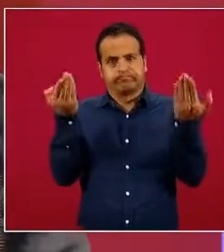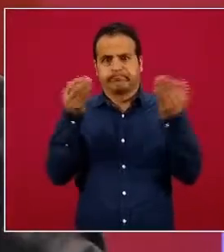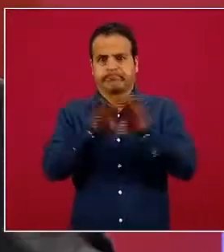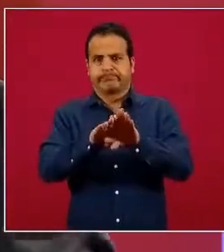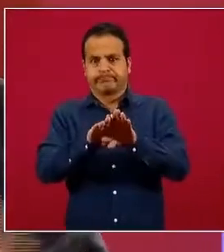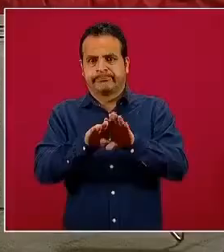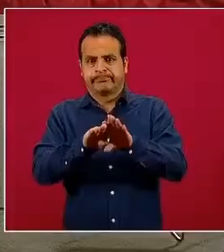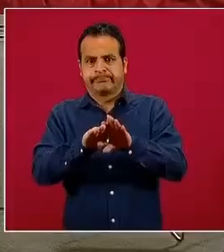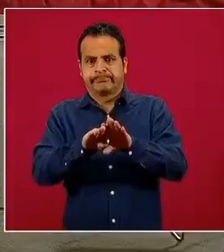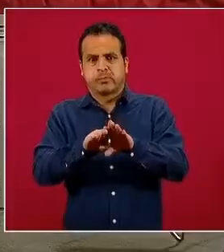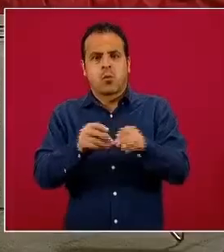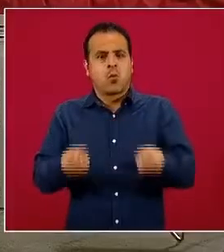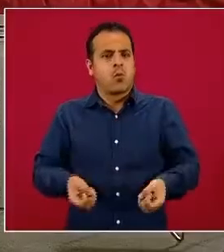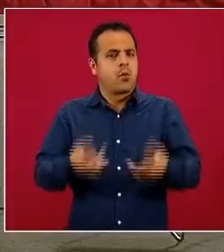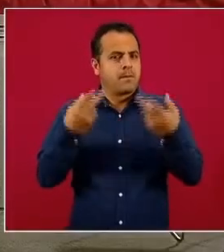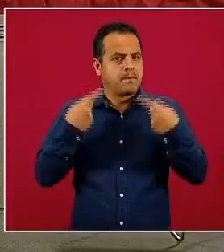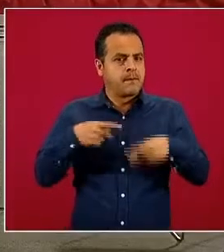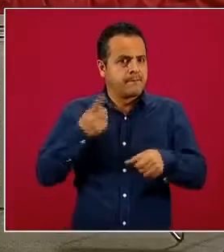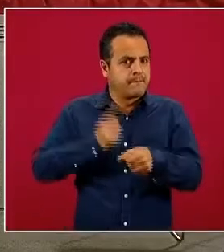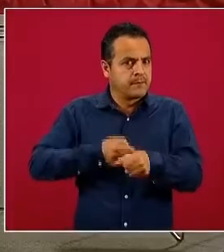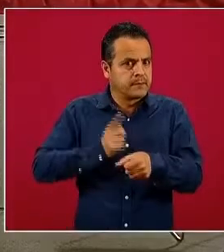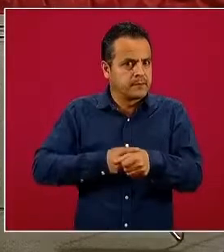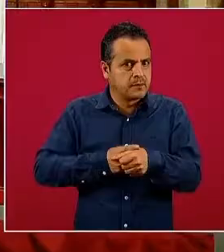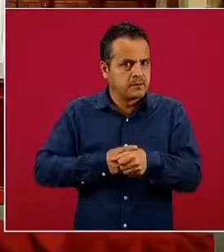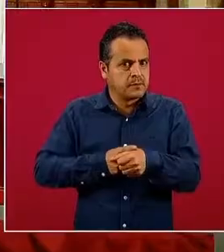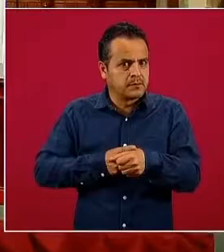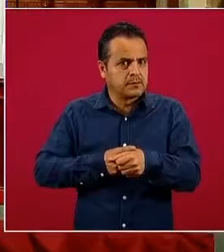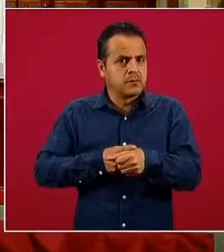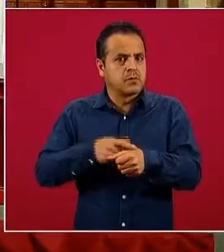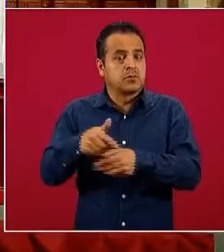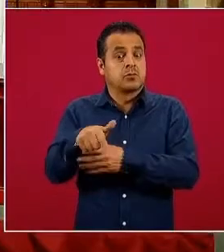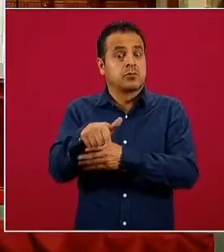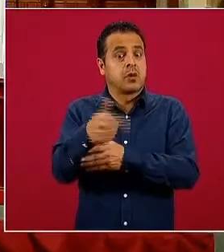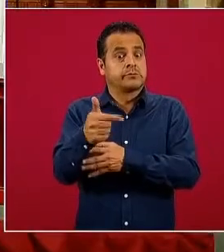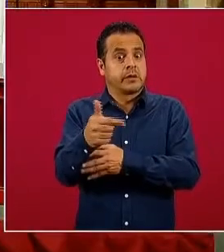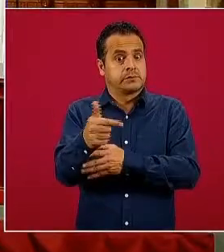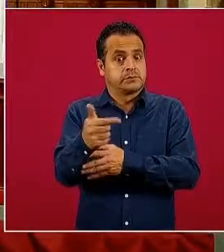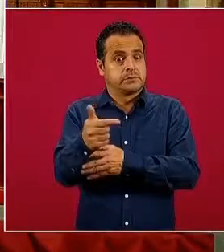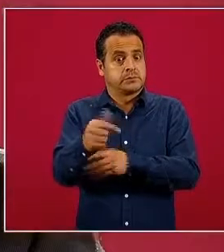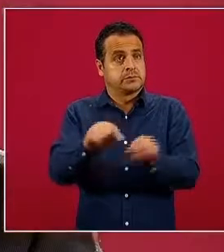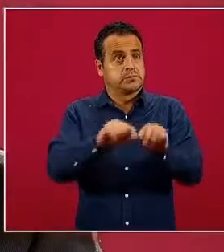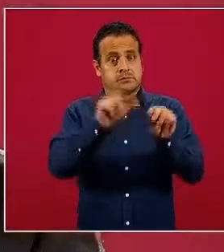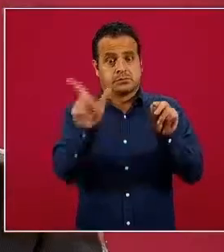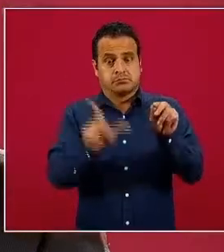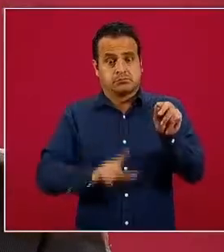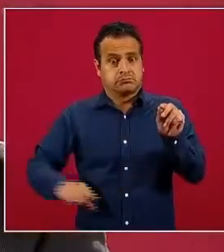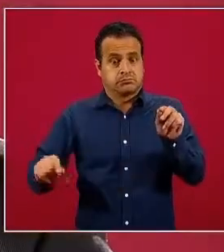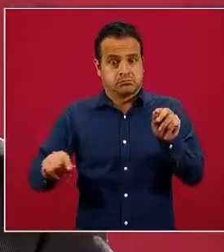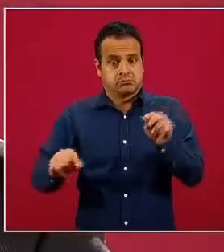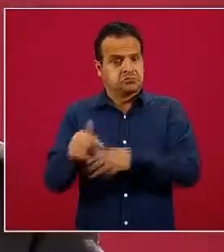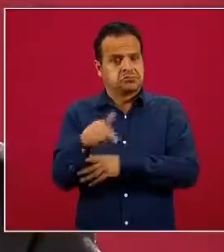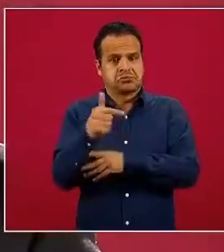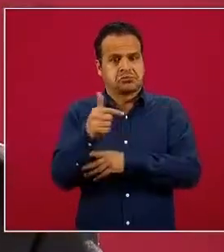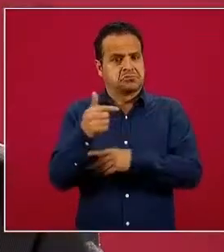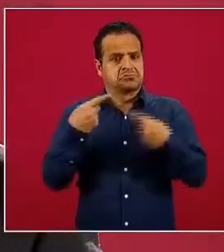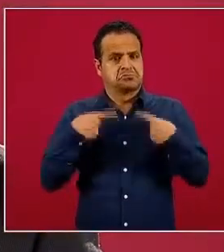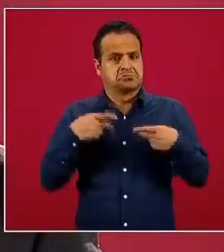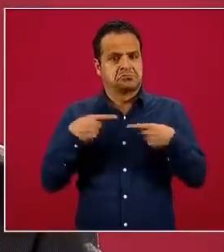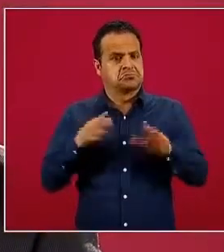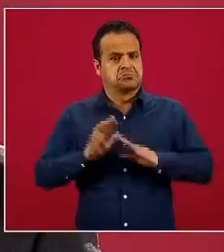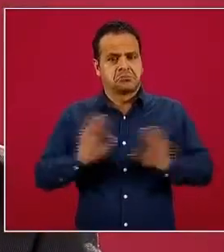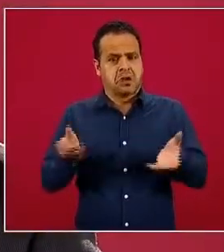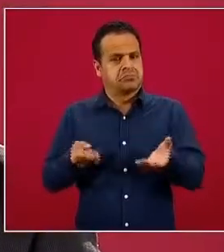Justo ese sábado platiqué con la secretaria Frausto al respecto de lo que estamos diciendo, los protocolos,